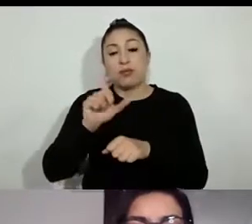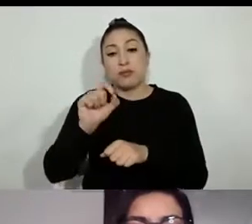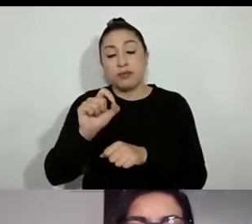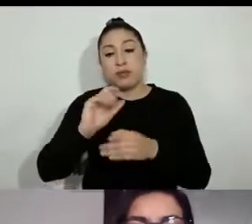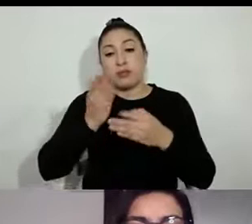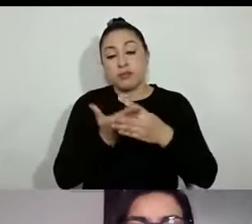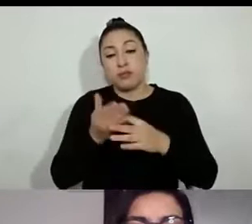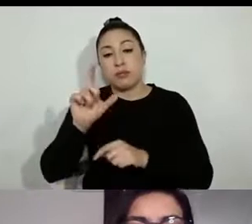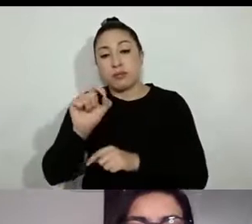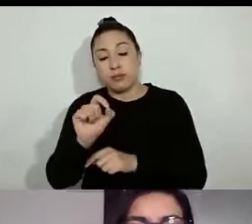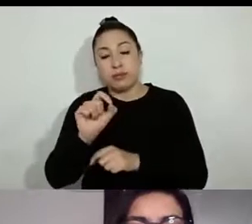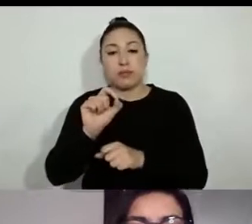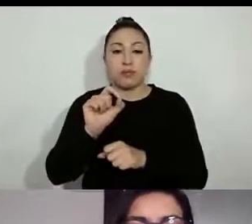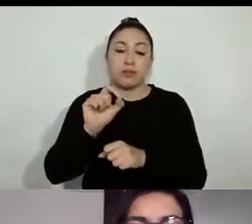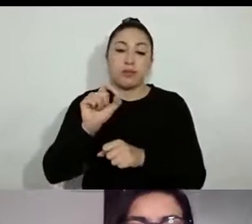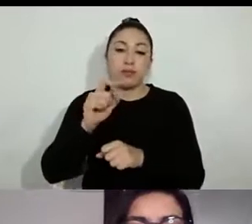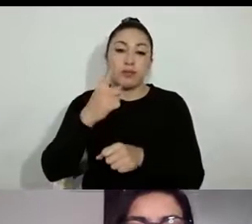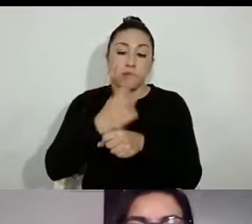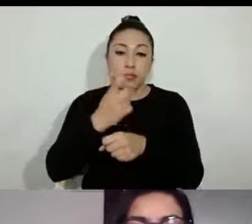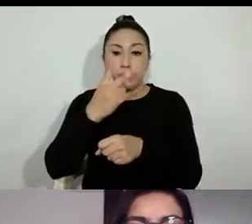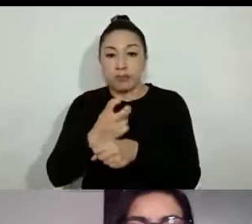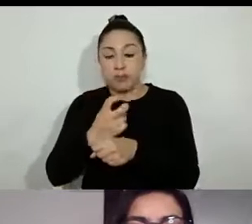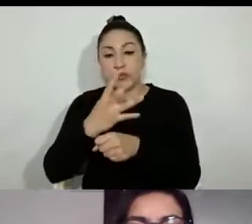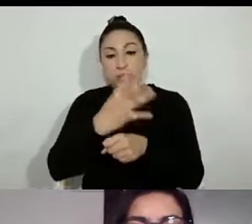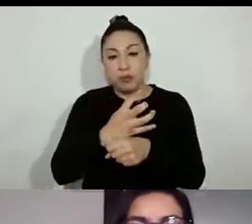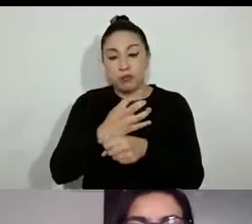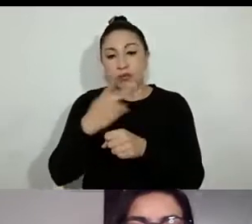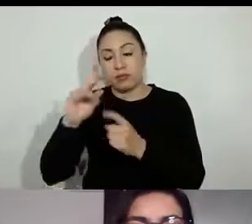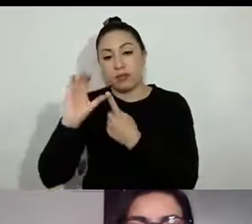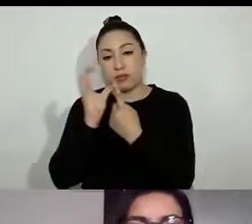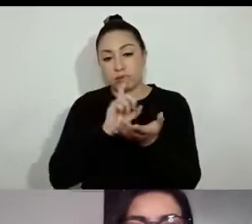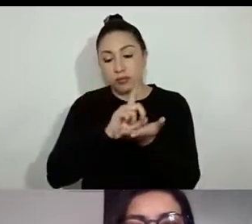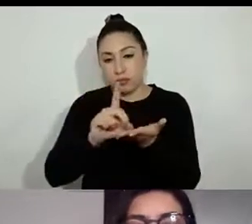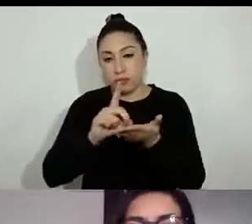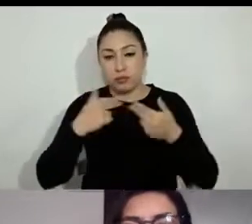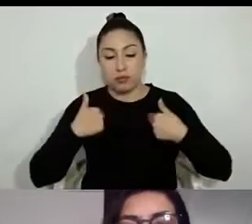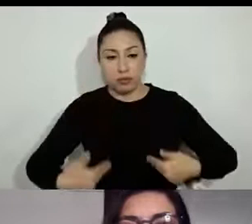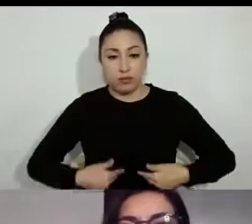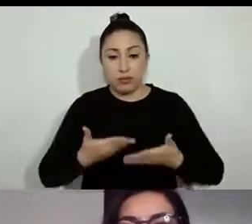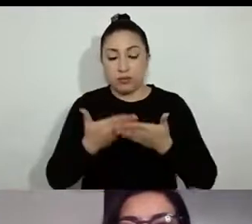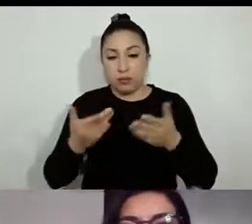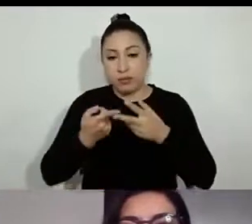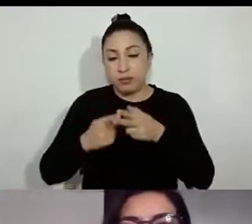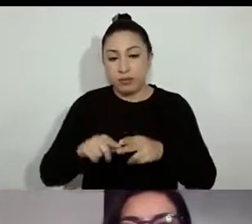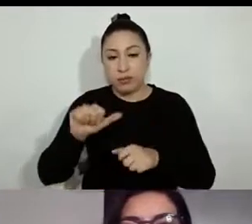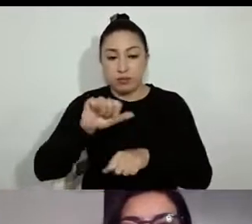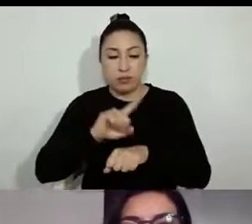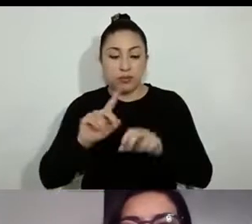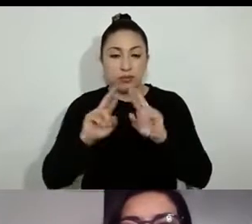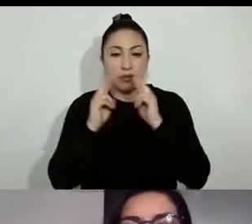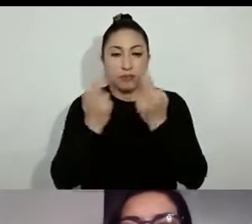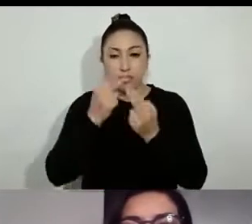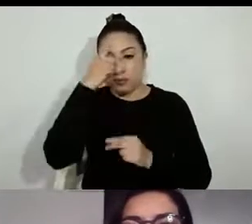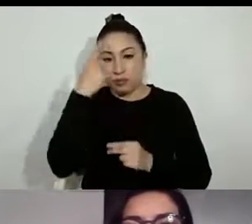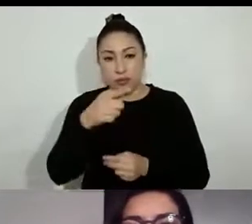segunda, tercera y cuarta de la Ley Orgánica de la Comisión de Derechos Humanos, se desarrolla esta sesión a fin de que el